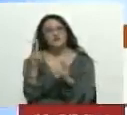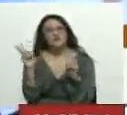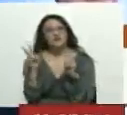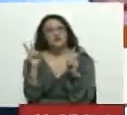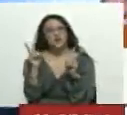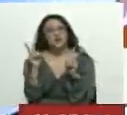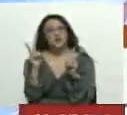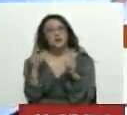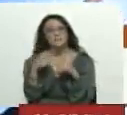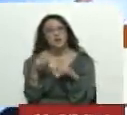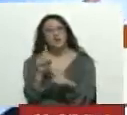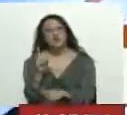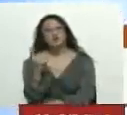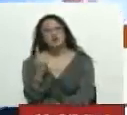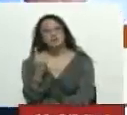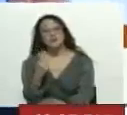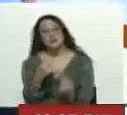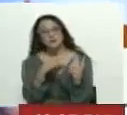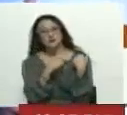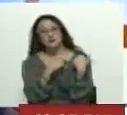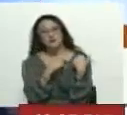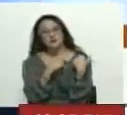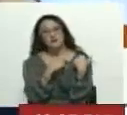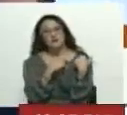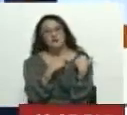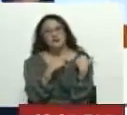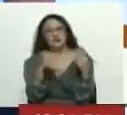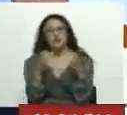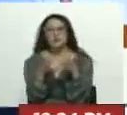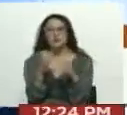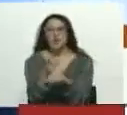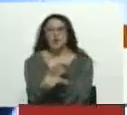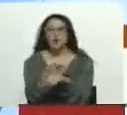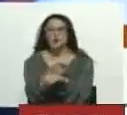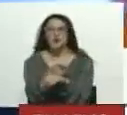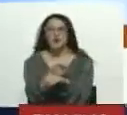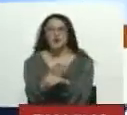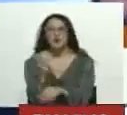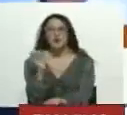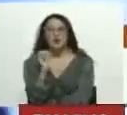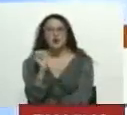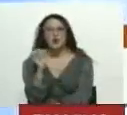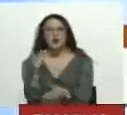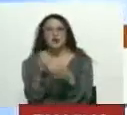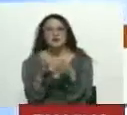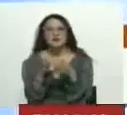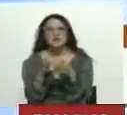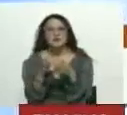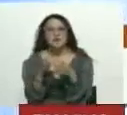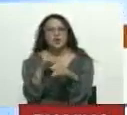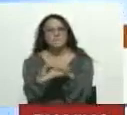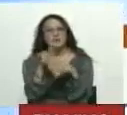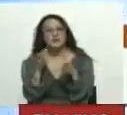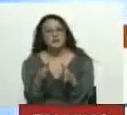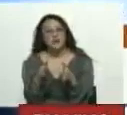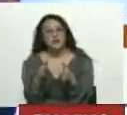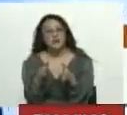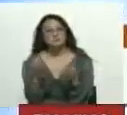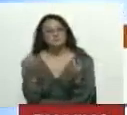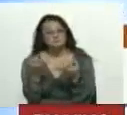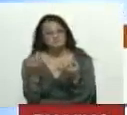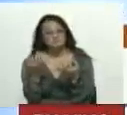que no solamente es la responsabilidad de él o de un tren de gobierno o de un equipo ministerial sino que realmente